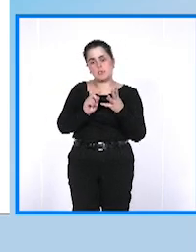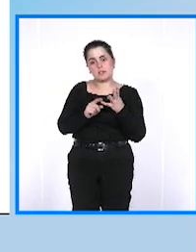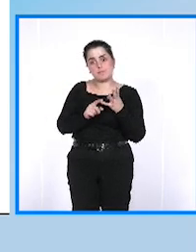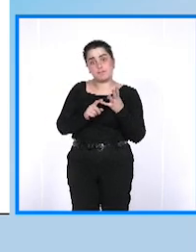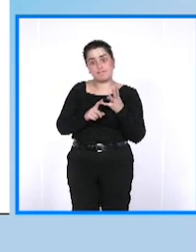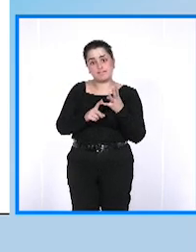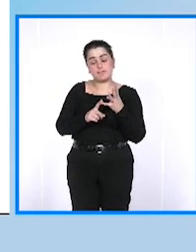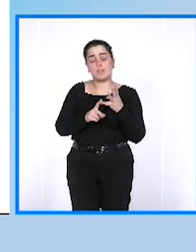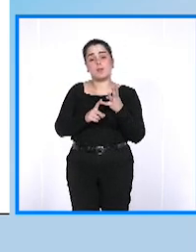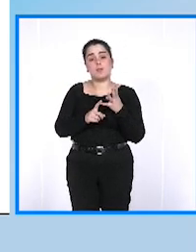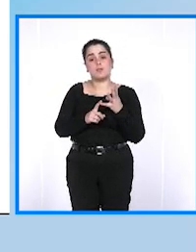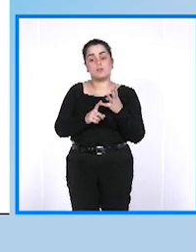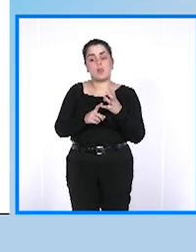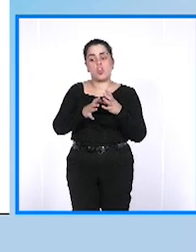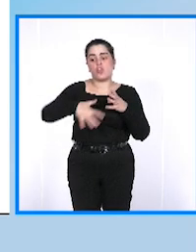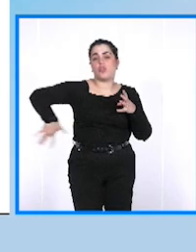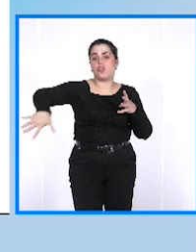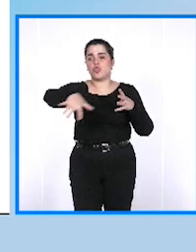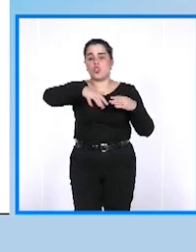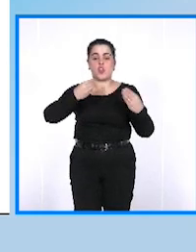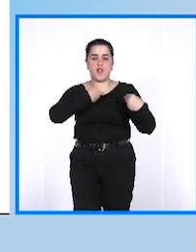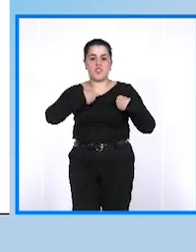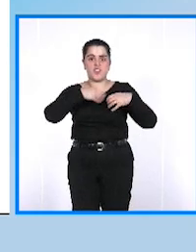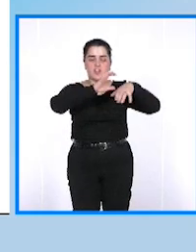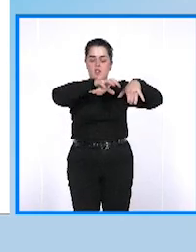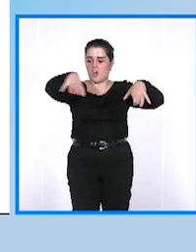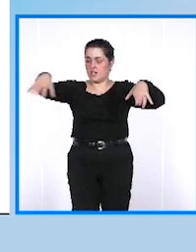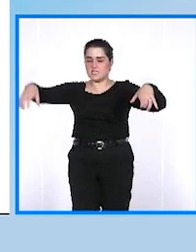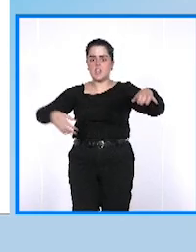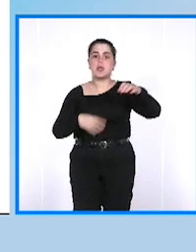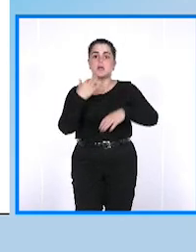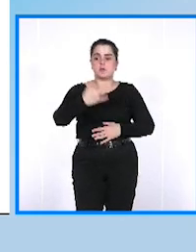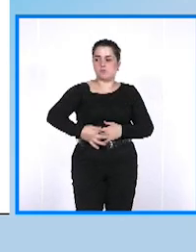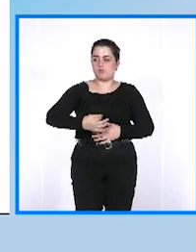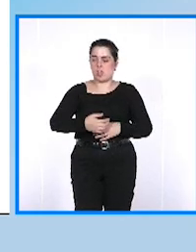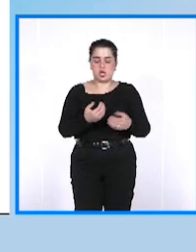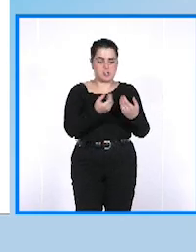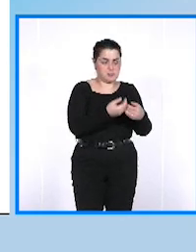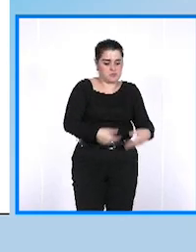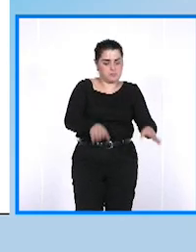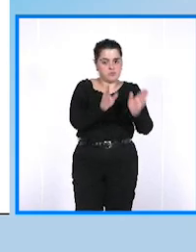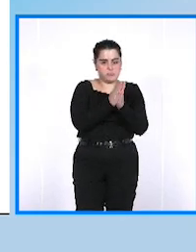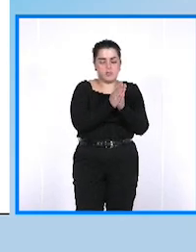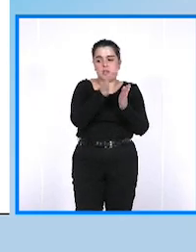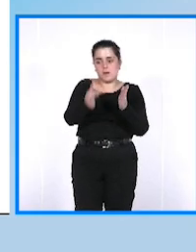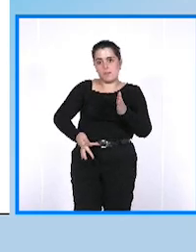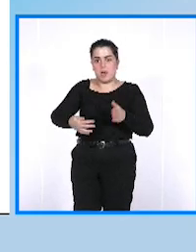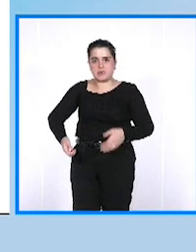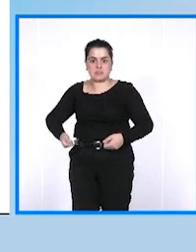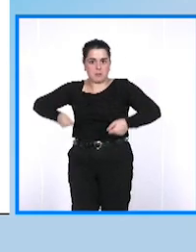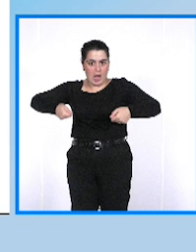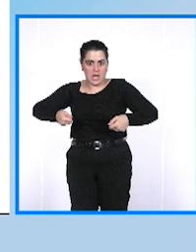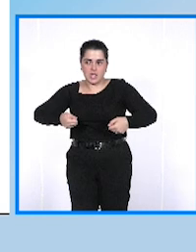y el parque de vivienda todo Ese Conjunto eh Y esa maleta es lo que nos va a permitir que